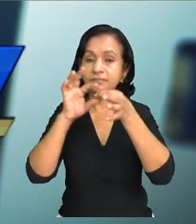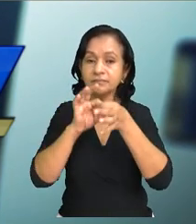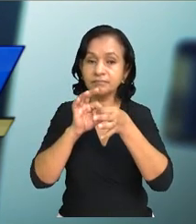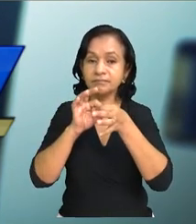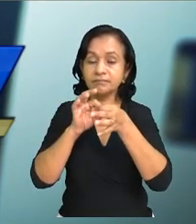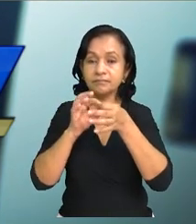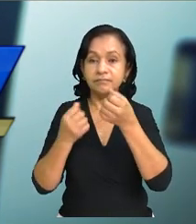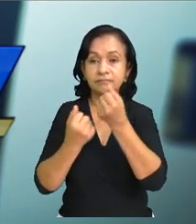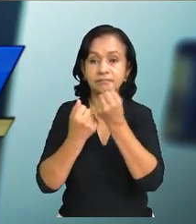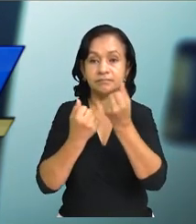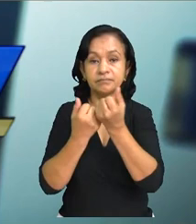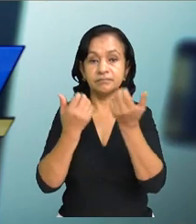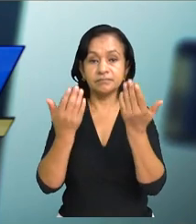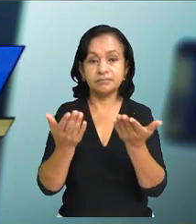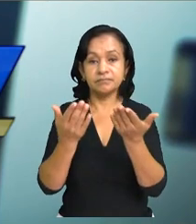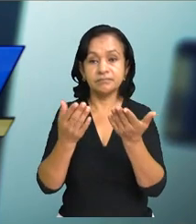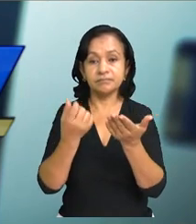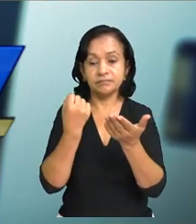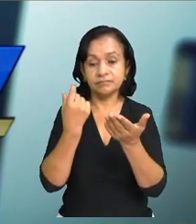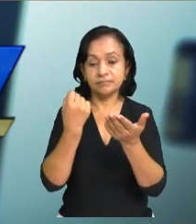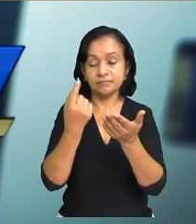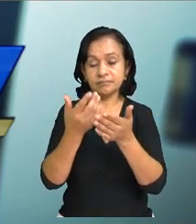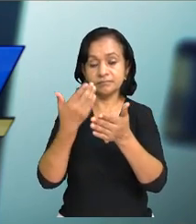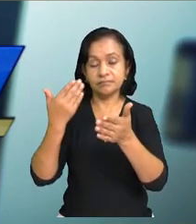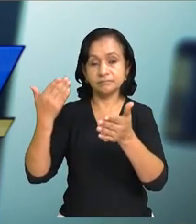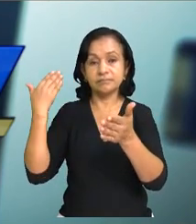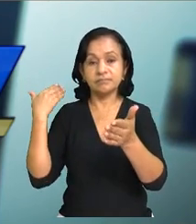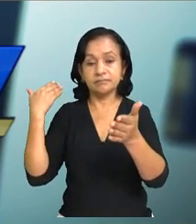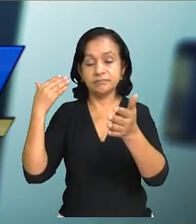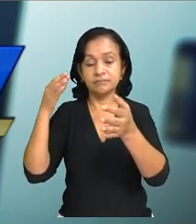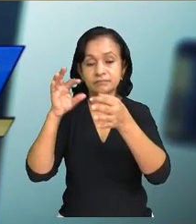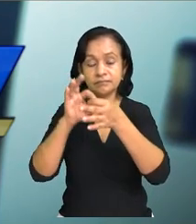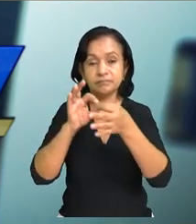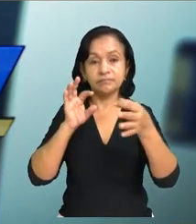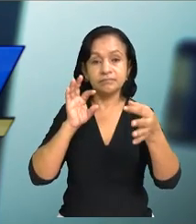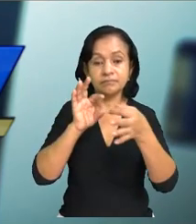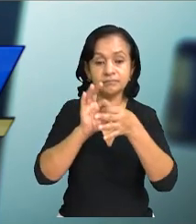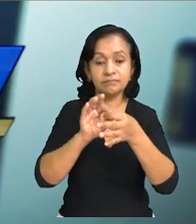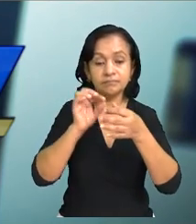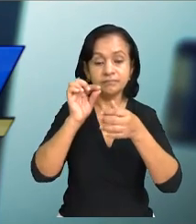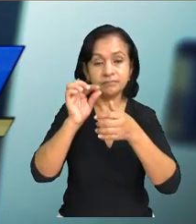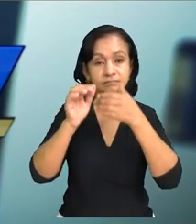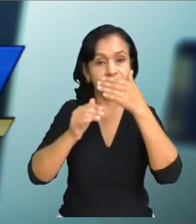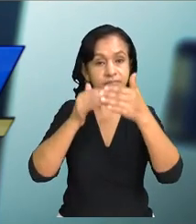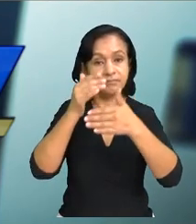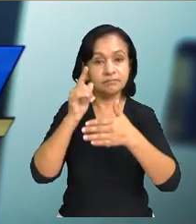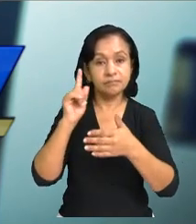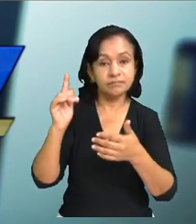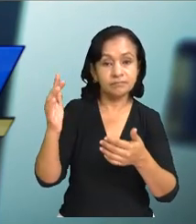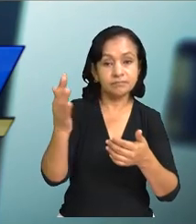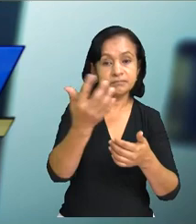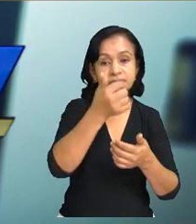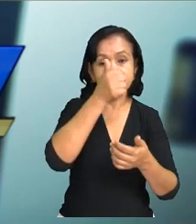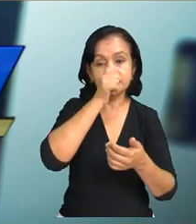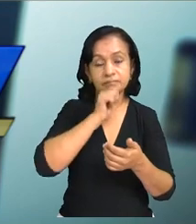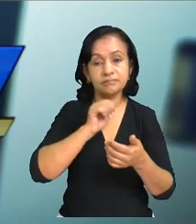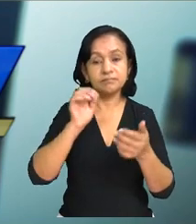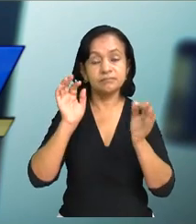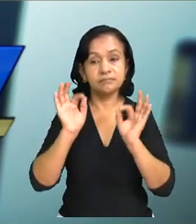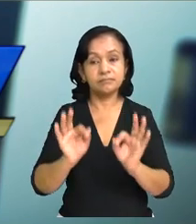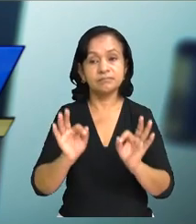que va adelante. Y todo lo otro que vienen atrás, irlo sumando poco a poco, hasta que tengamos todos los comités de agua que estén funcionando.